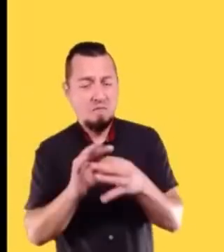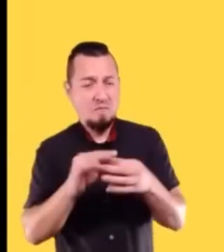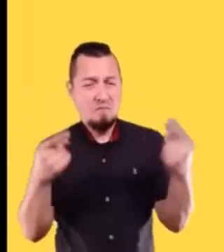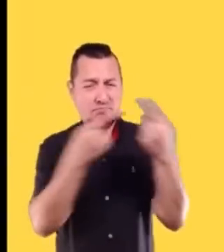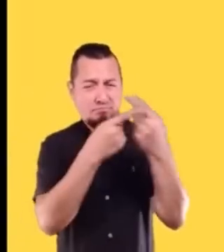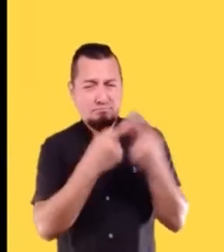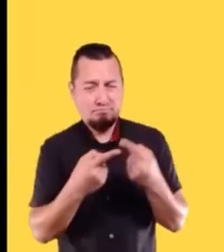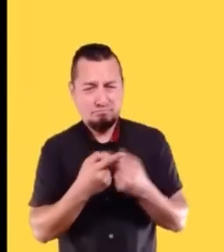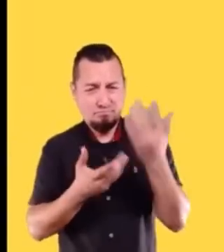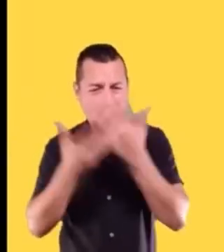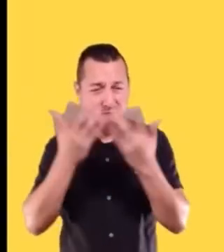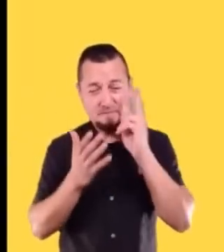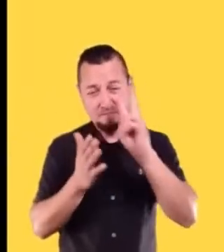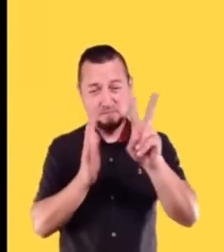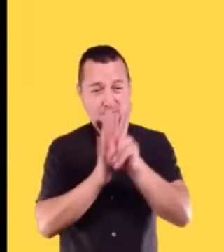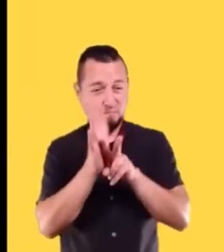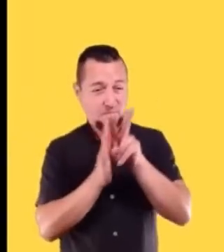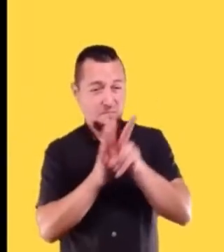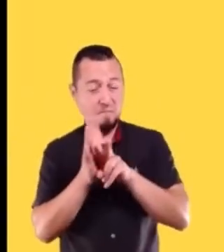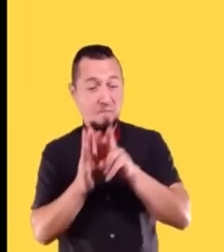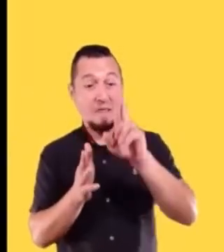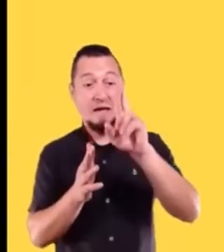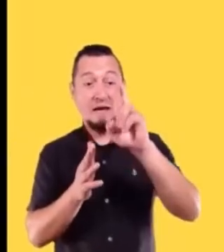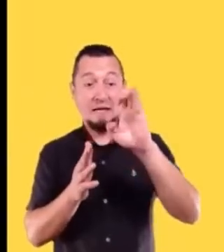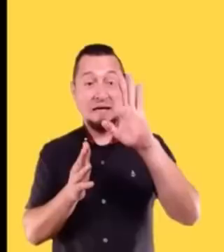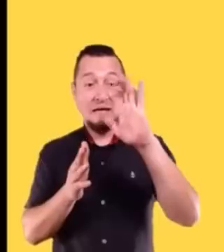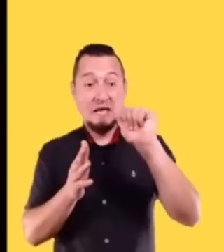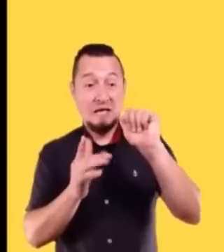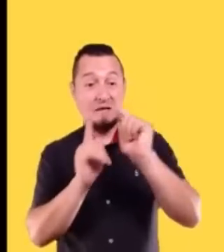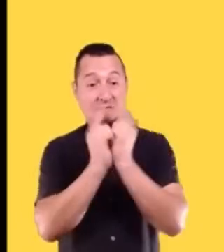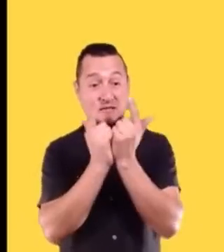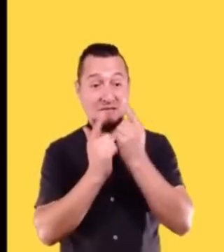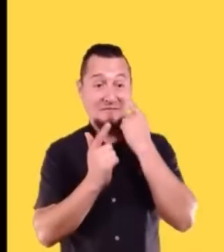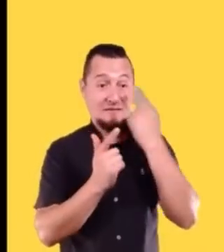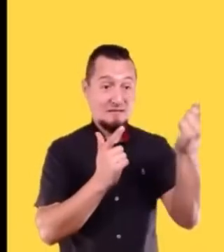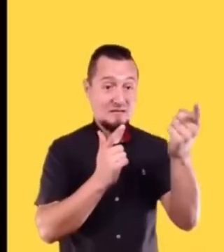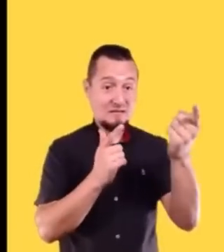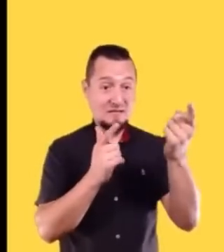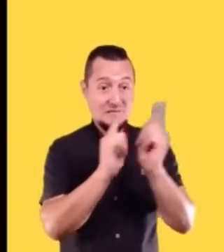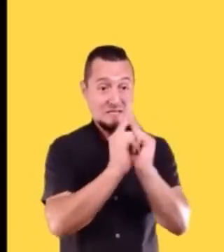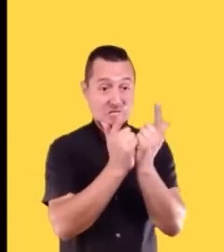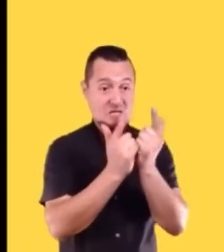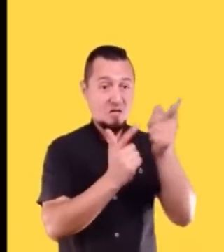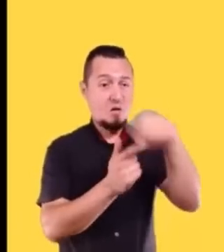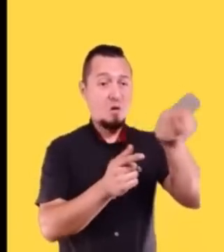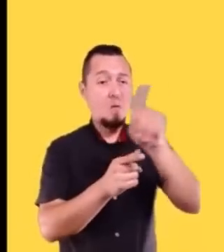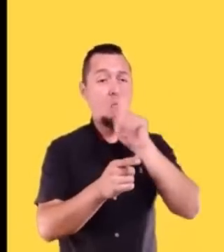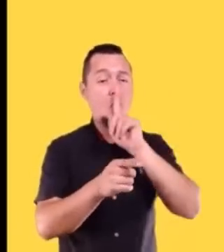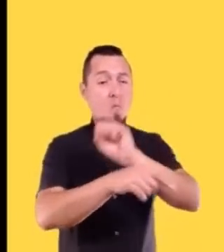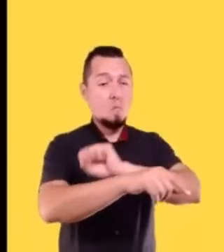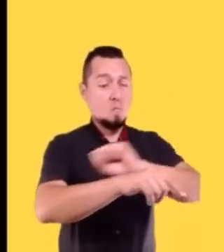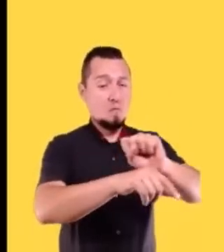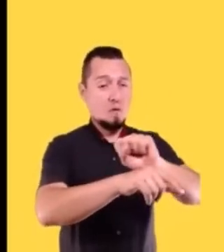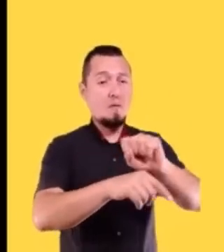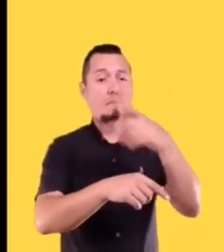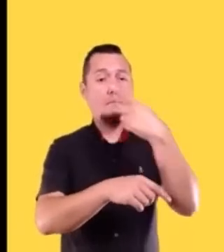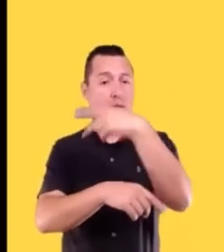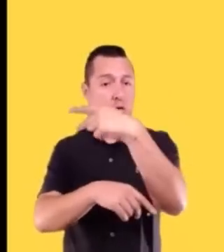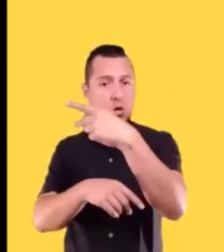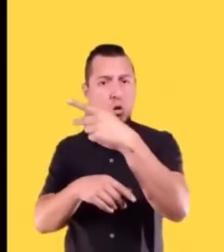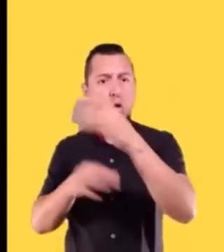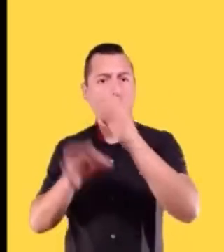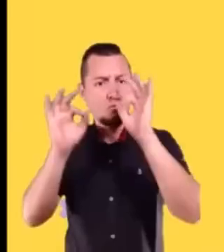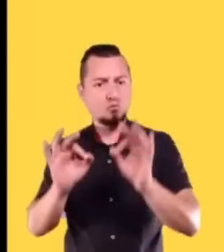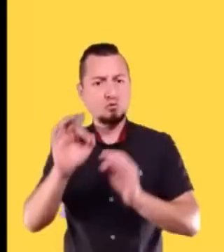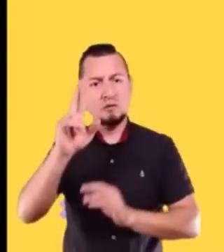videos que tenemos en la serie Recrea, que tiene que ver con la presentación del mismo tema, pero por especialistas científicos. Aquí le voy a adelantar